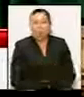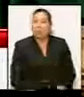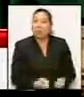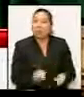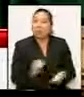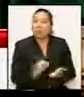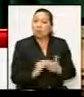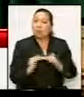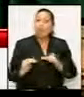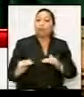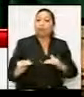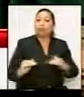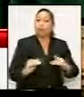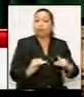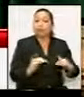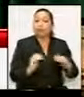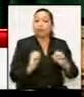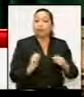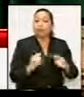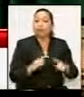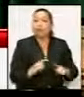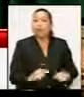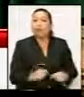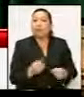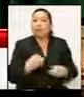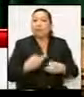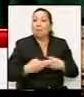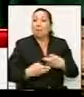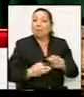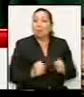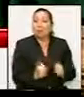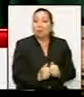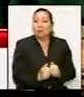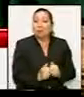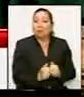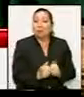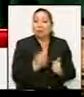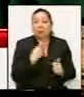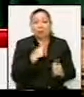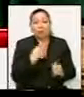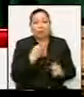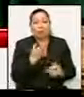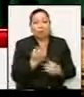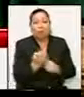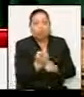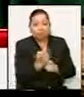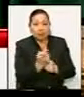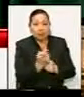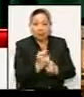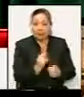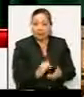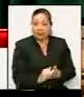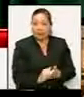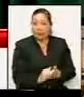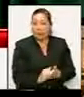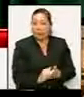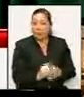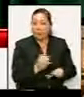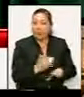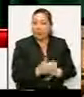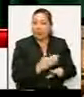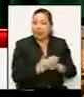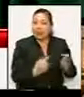más horizontal, y que permita que realmente los productores fortalezcan sus capacidades y